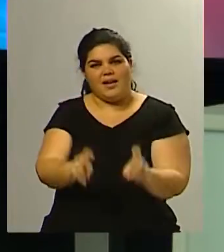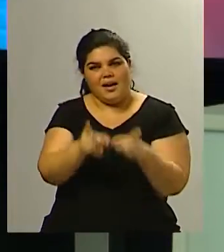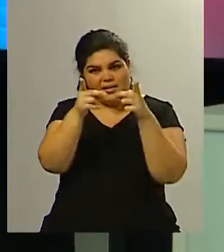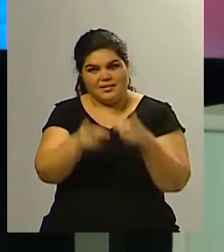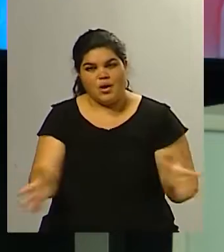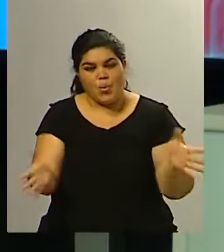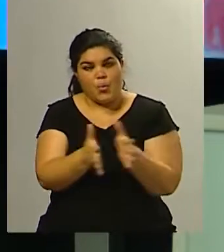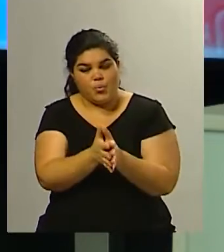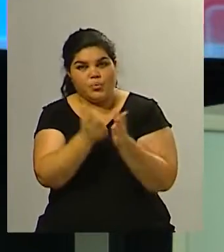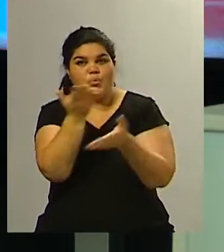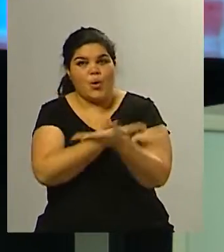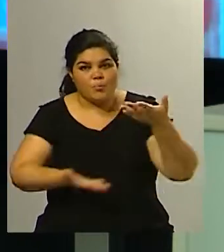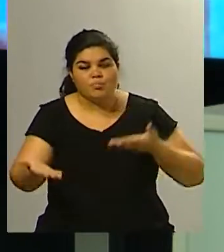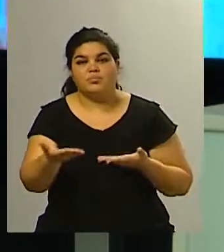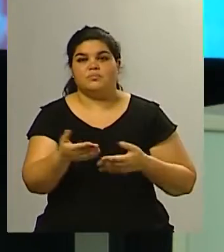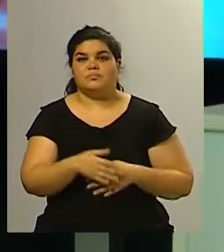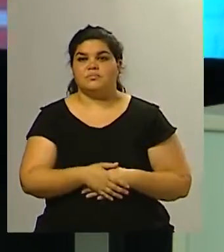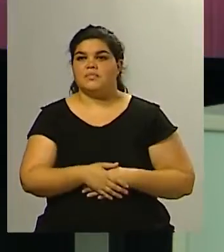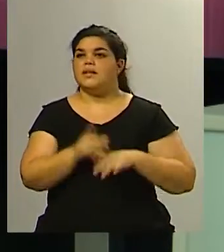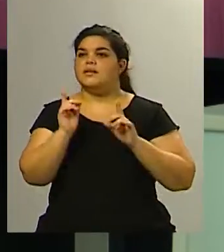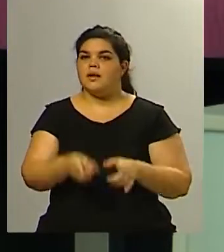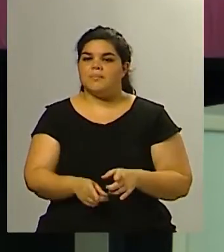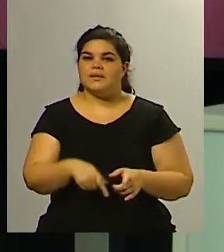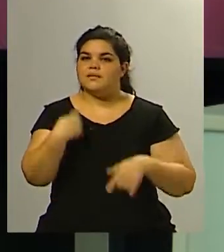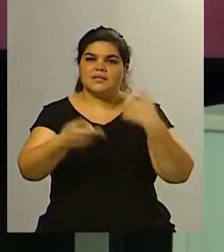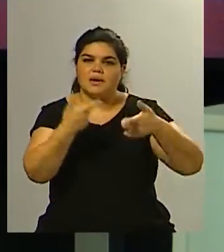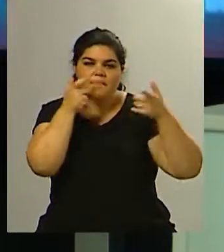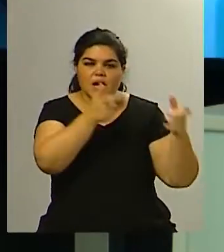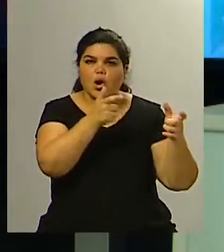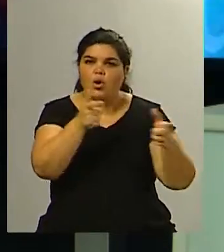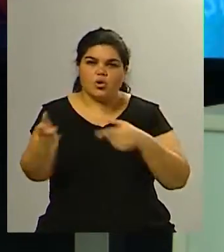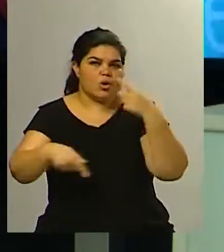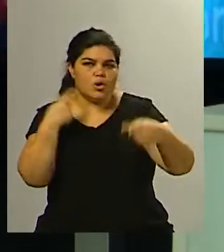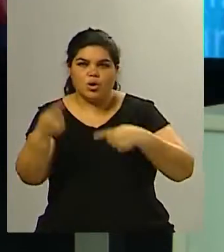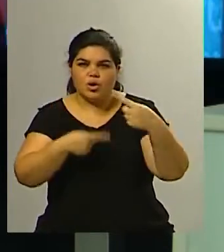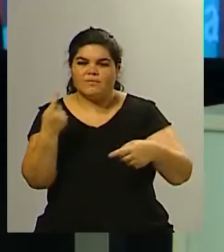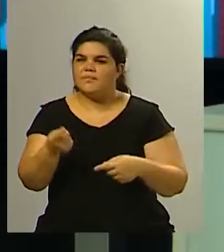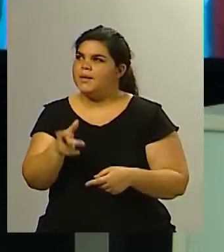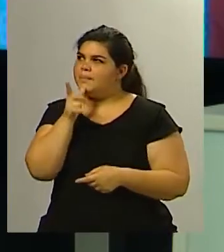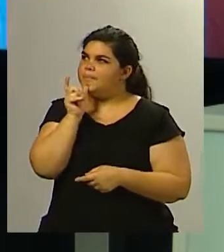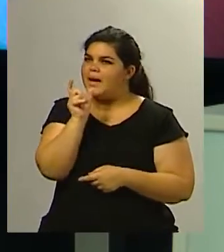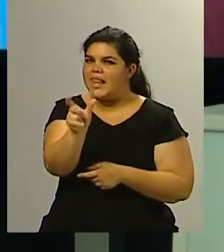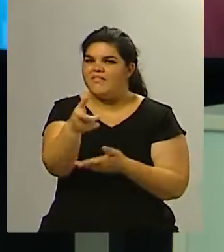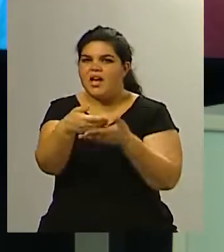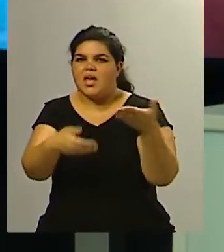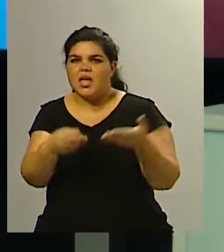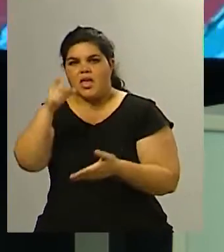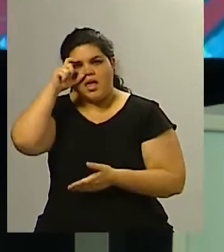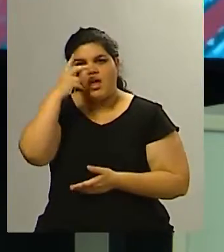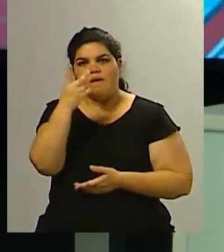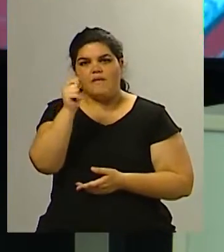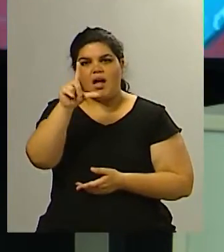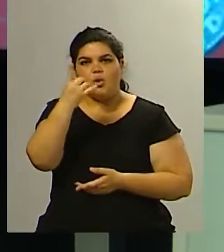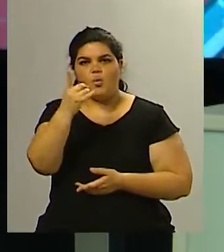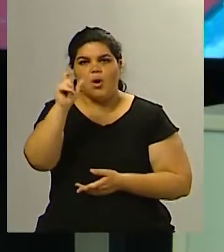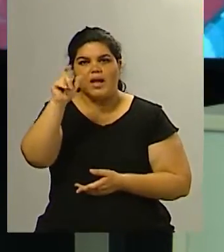digamos, como una especie de monitoreo constante, le vamos a decir así, porque por ahí evaluación es como, suena dura ese